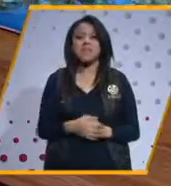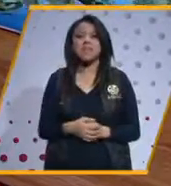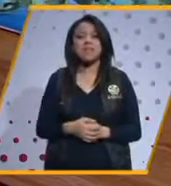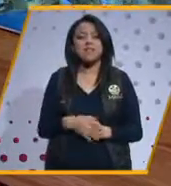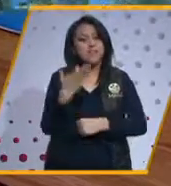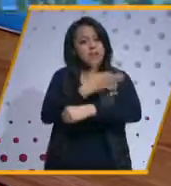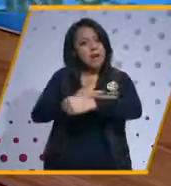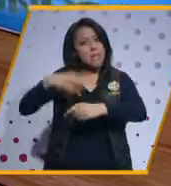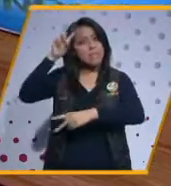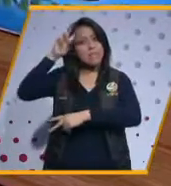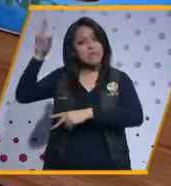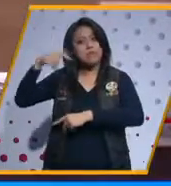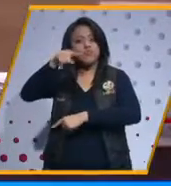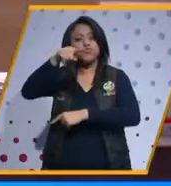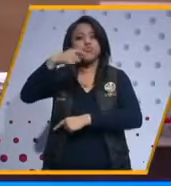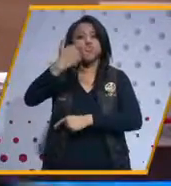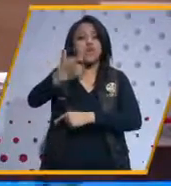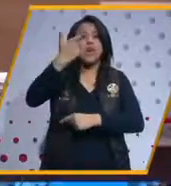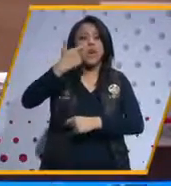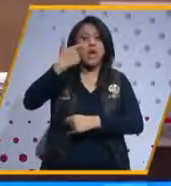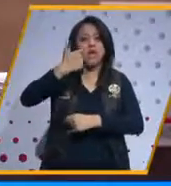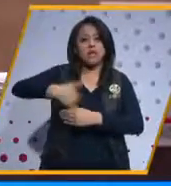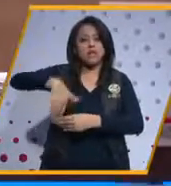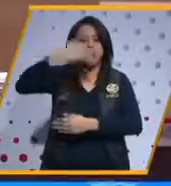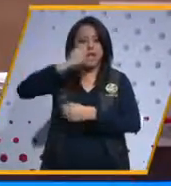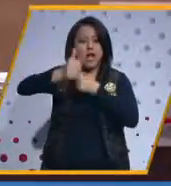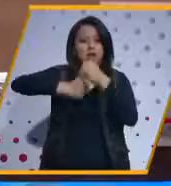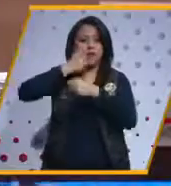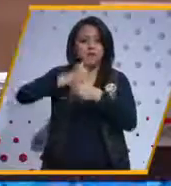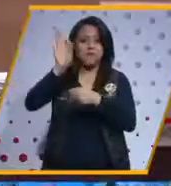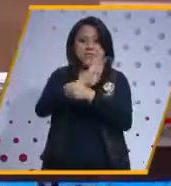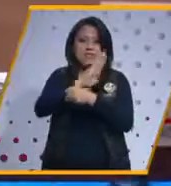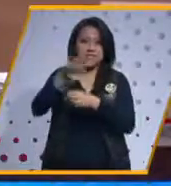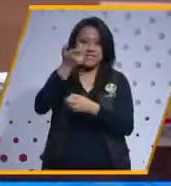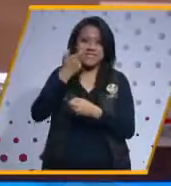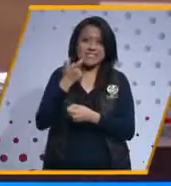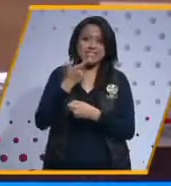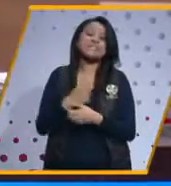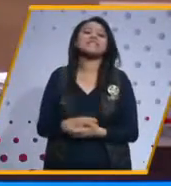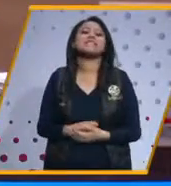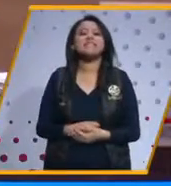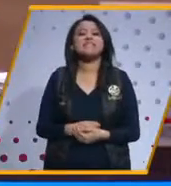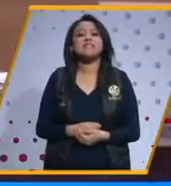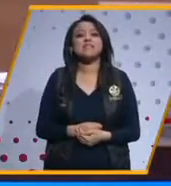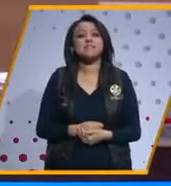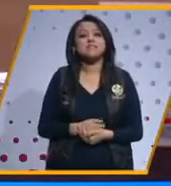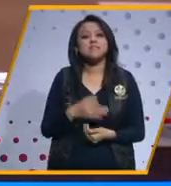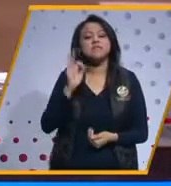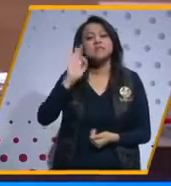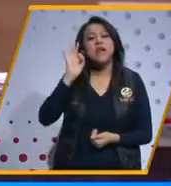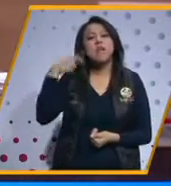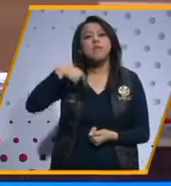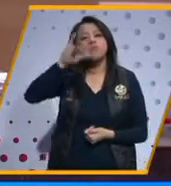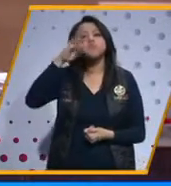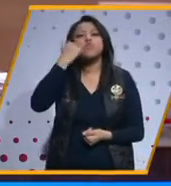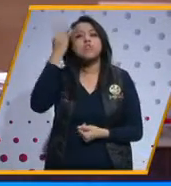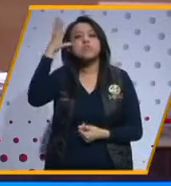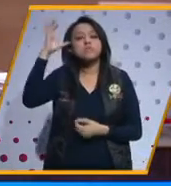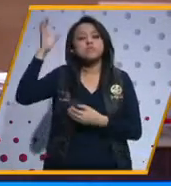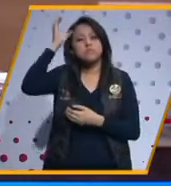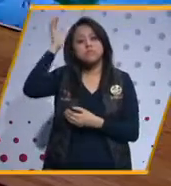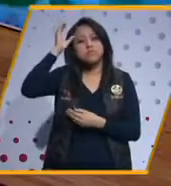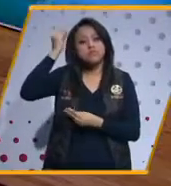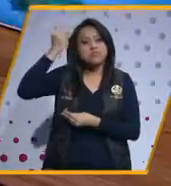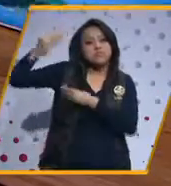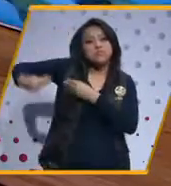sueños. Ya le dio en el aguinaldo, ahí va el colchón, ¿no? ¿Qué tal si en lo que piensa que va a hacer con él, lo